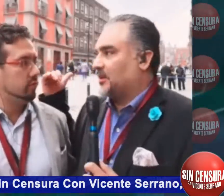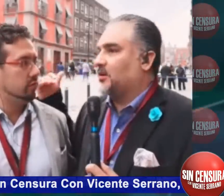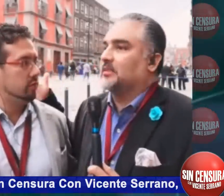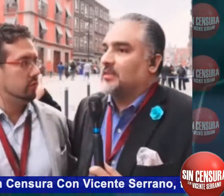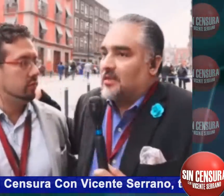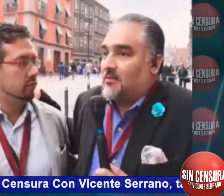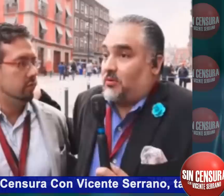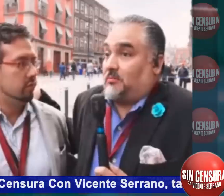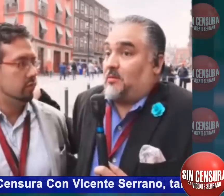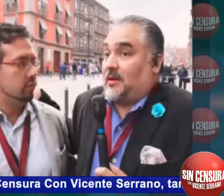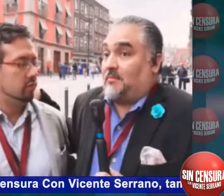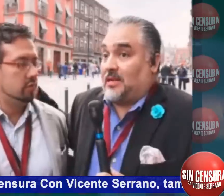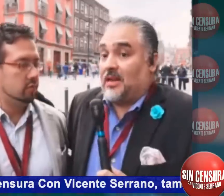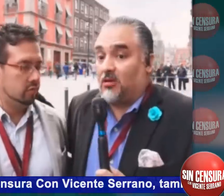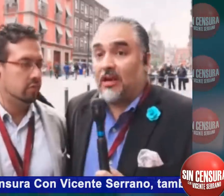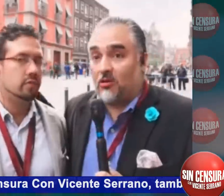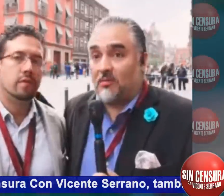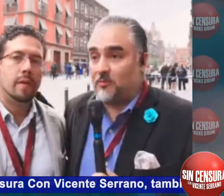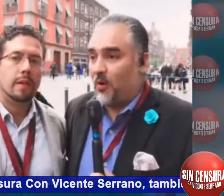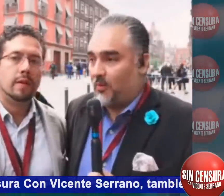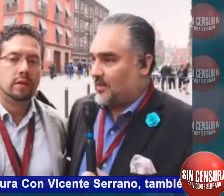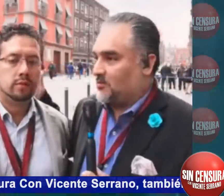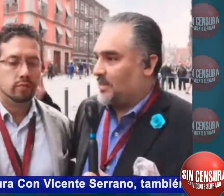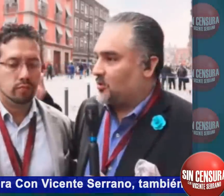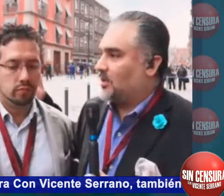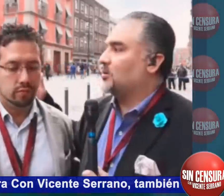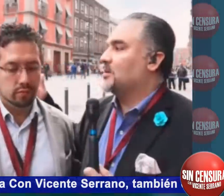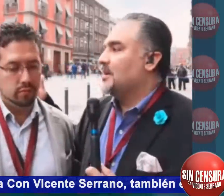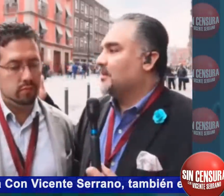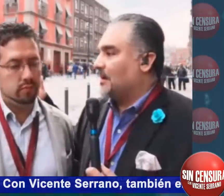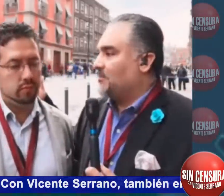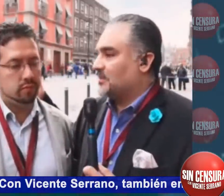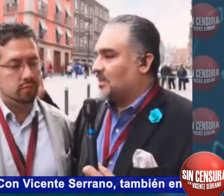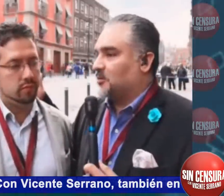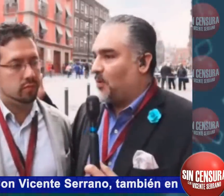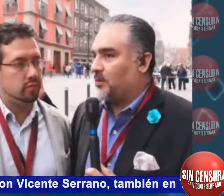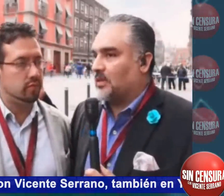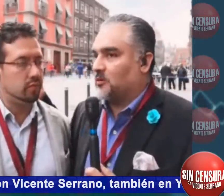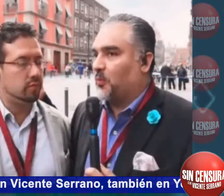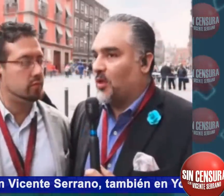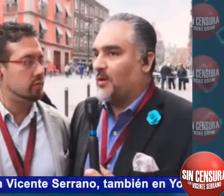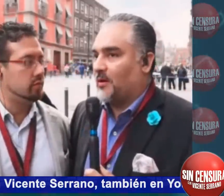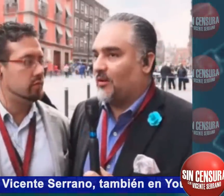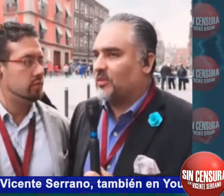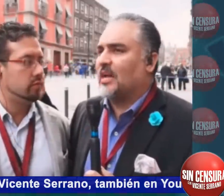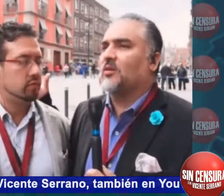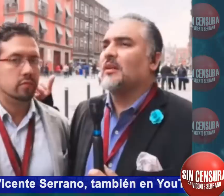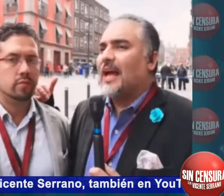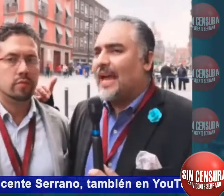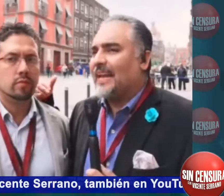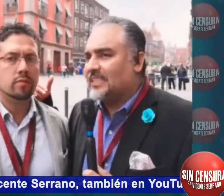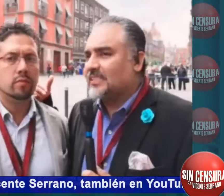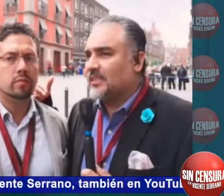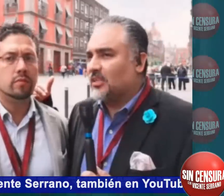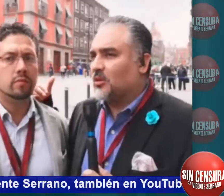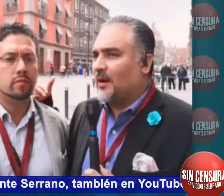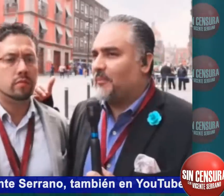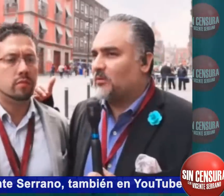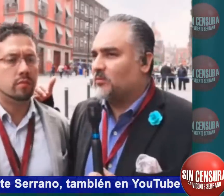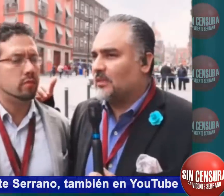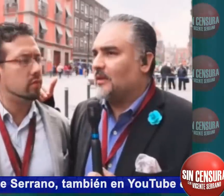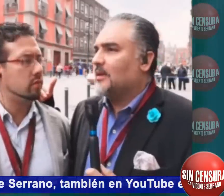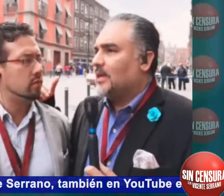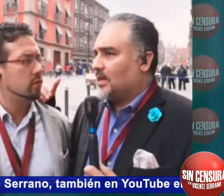sexenios anteriores, pues me hubiera imaginado que a los más pobres, a los más jodidos, también se les pudo haber beneficiado. En ese sentido iba